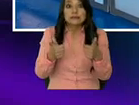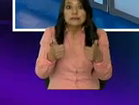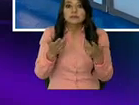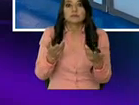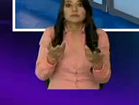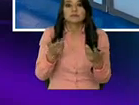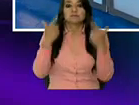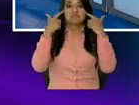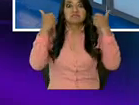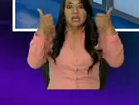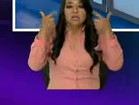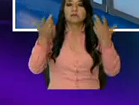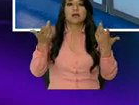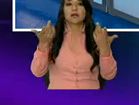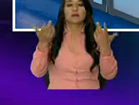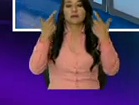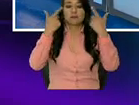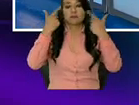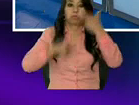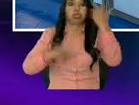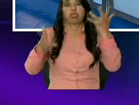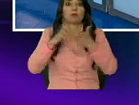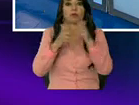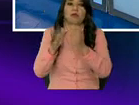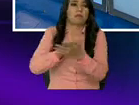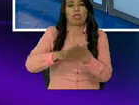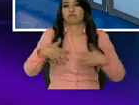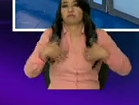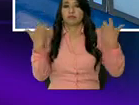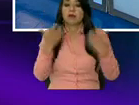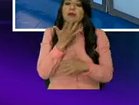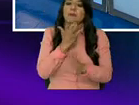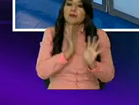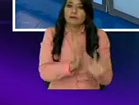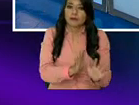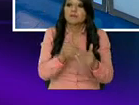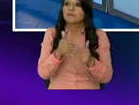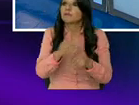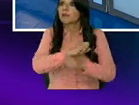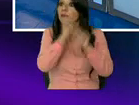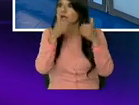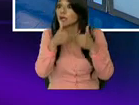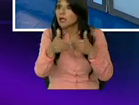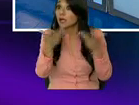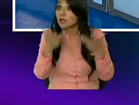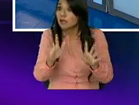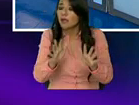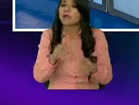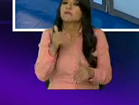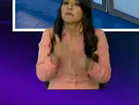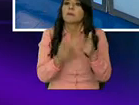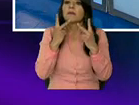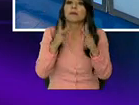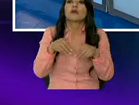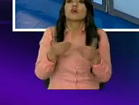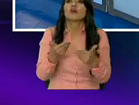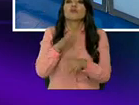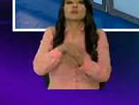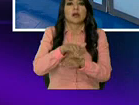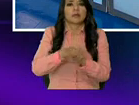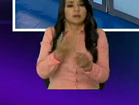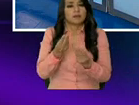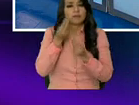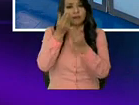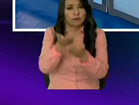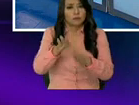en sus cabales y puede ocasionar algún problema. Es preferible dejar que pase la mañana y un poco ir mirando las informaciones que acá